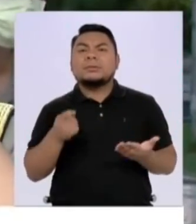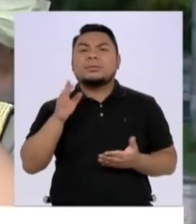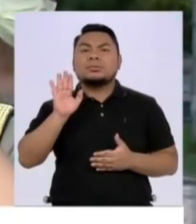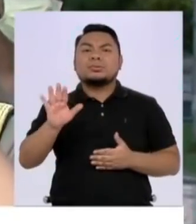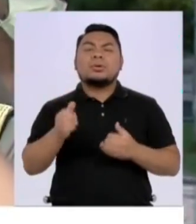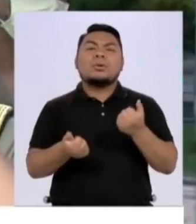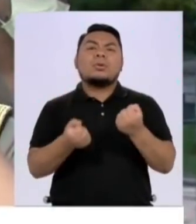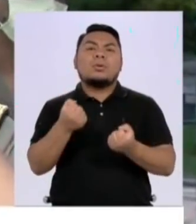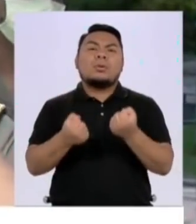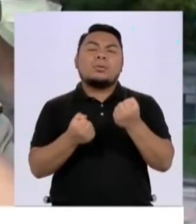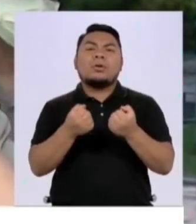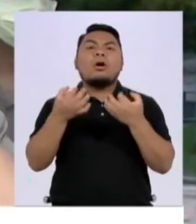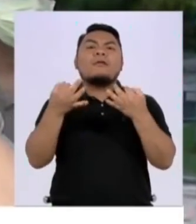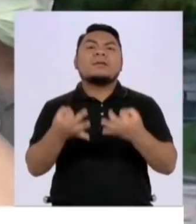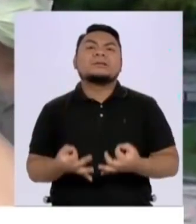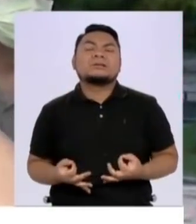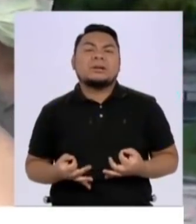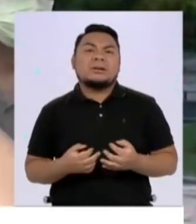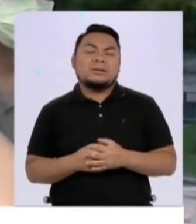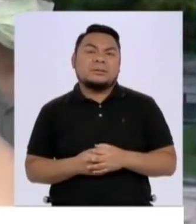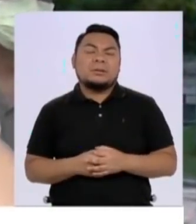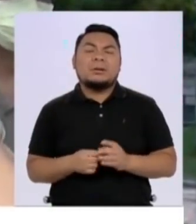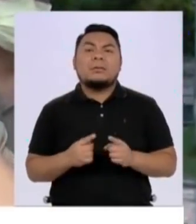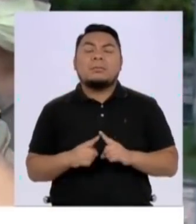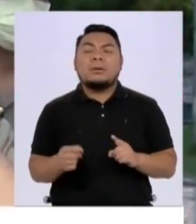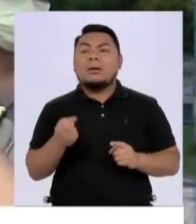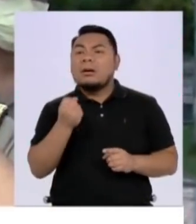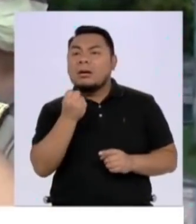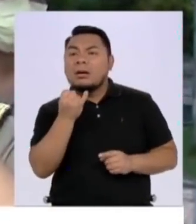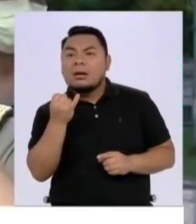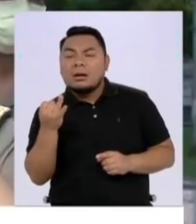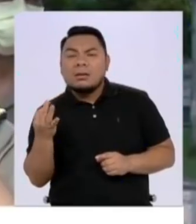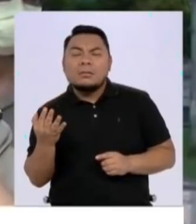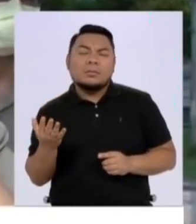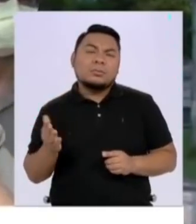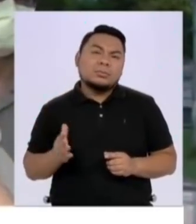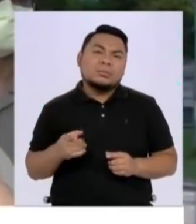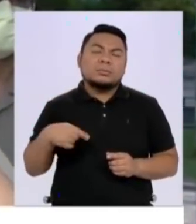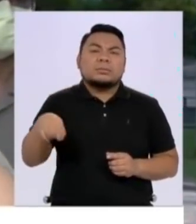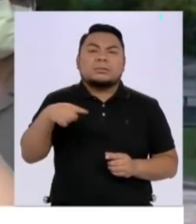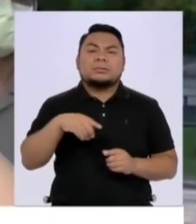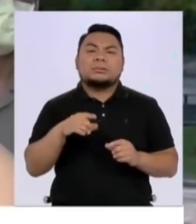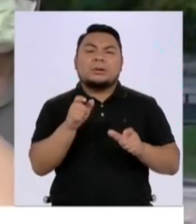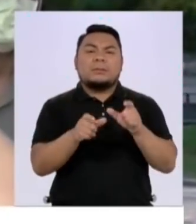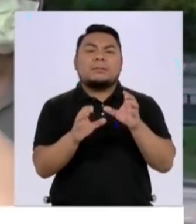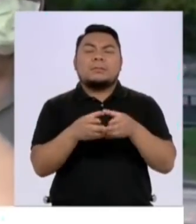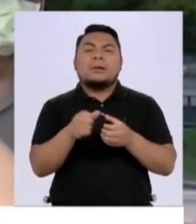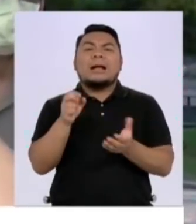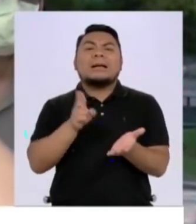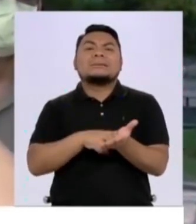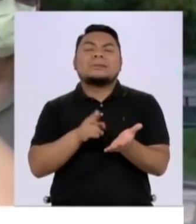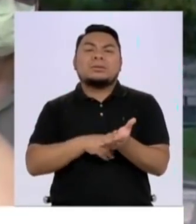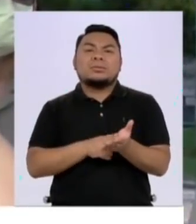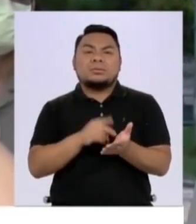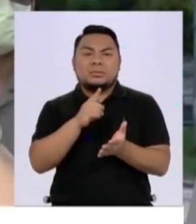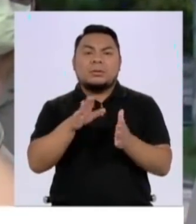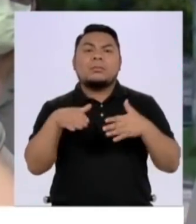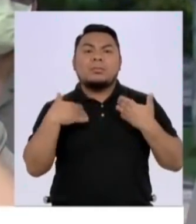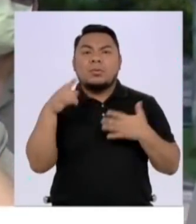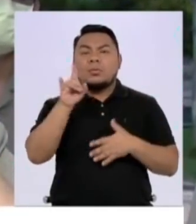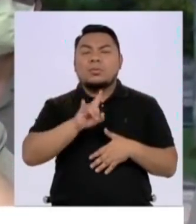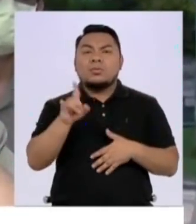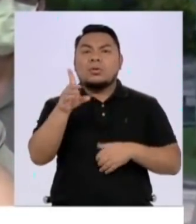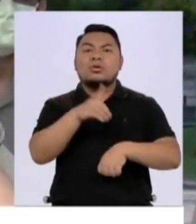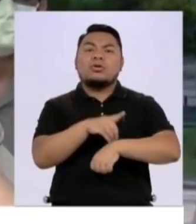sus vehículos oficiales, y en algunos casos, tratándose de los personal de salud, pueden eventualmente